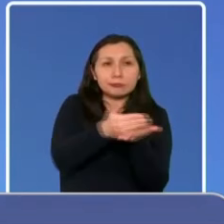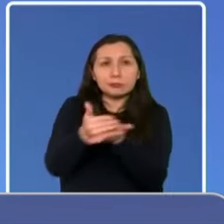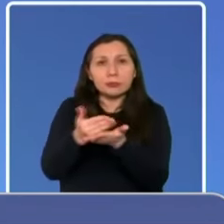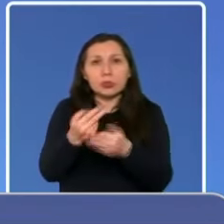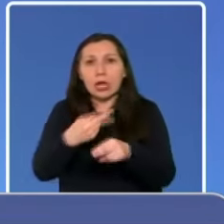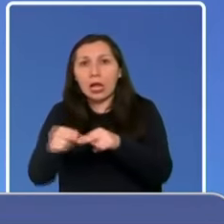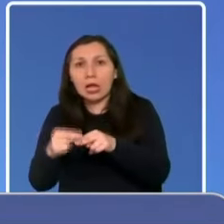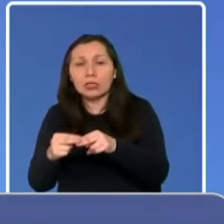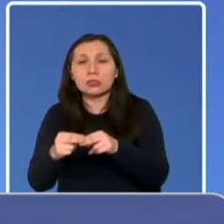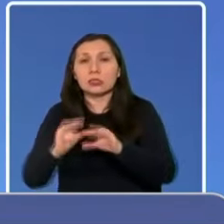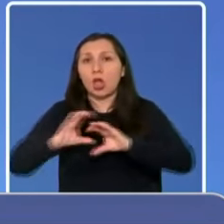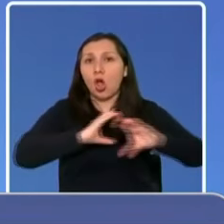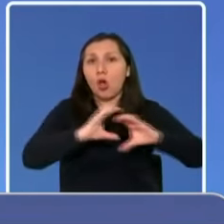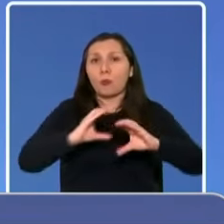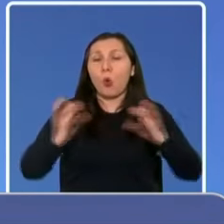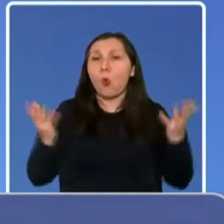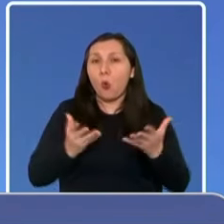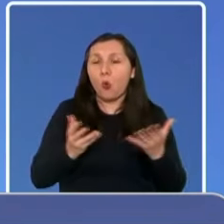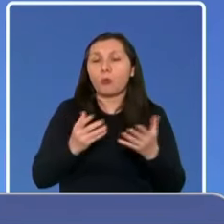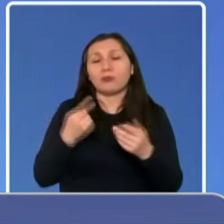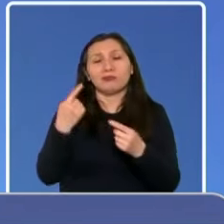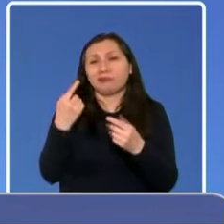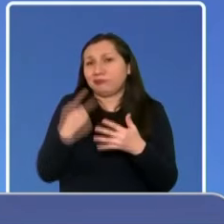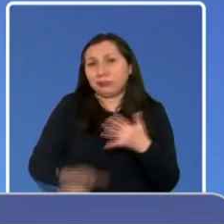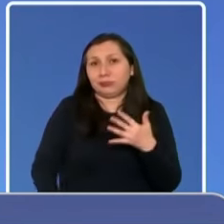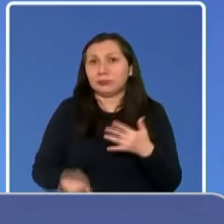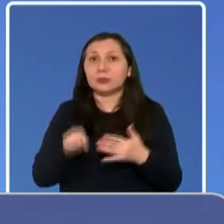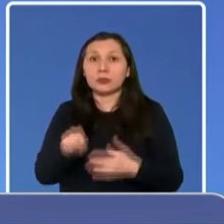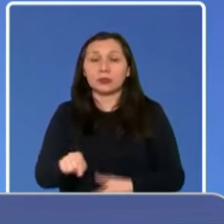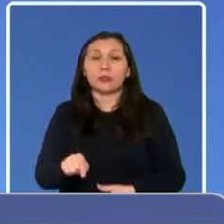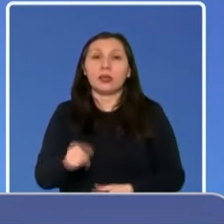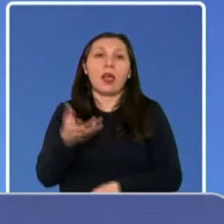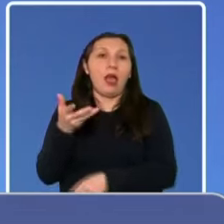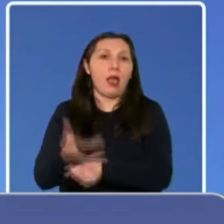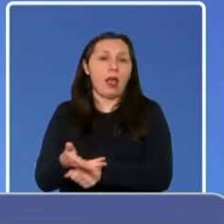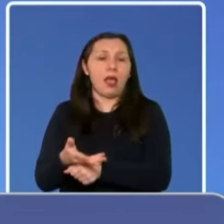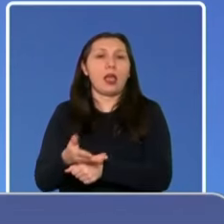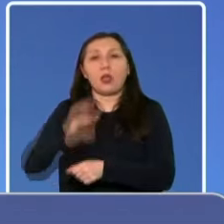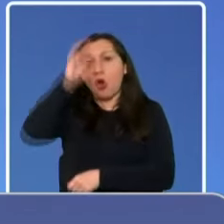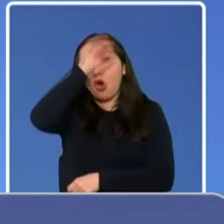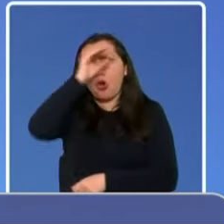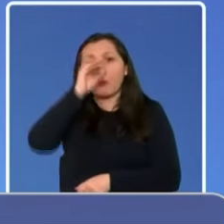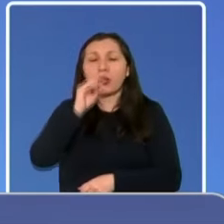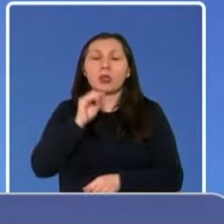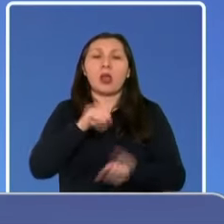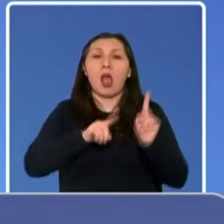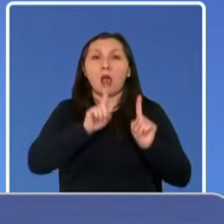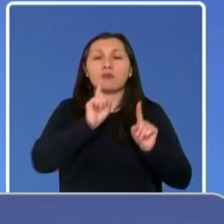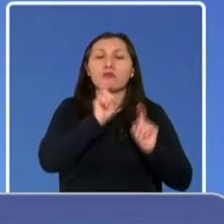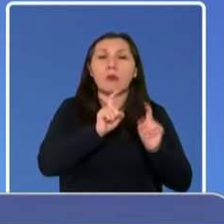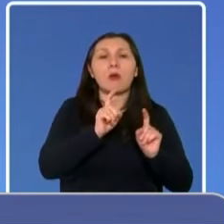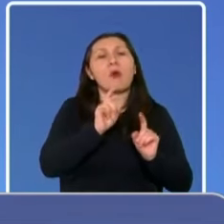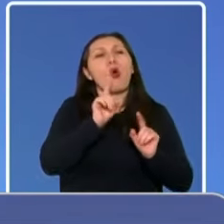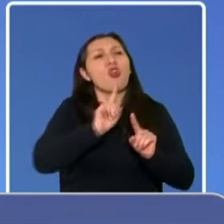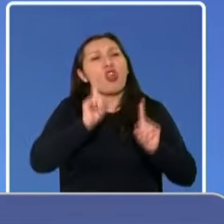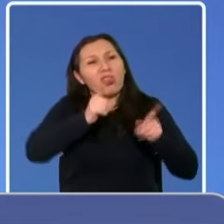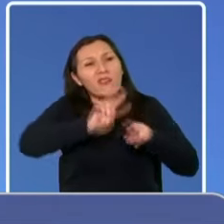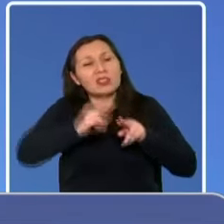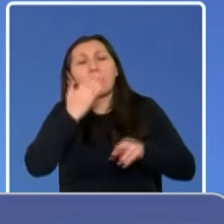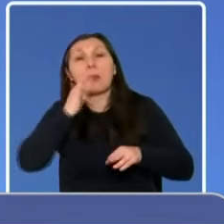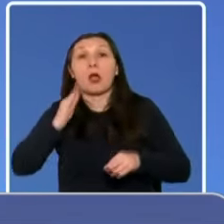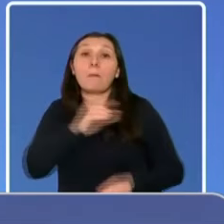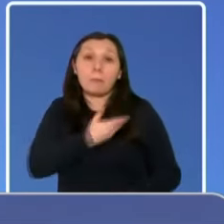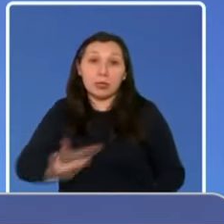estrategias comunicacionales, etcétera, hayan opiniones más críticas de qué se pudo haber hecho mejor, hasta el